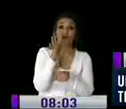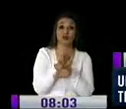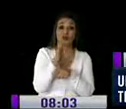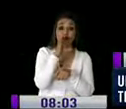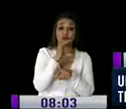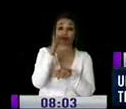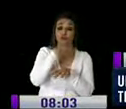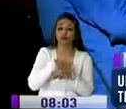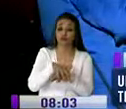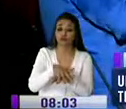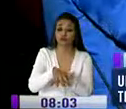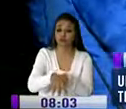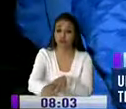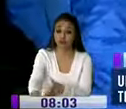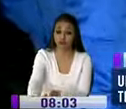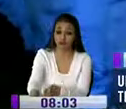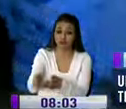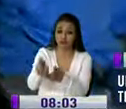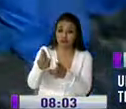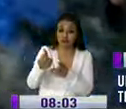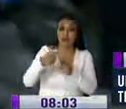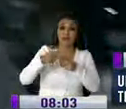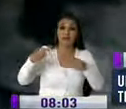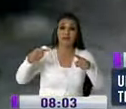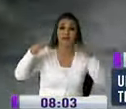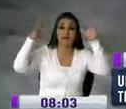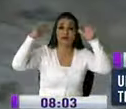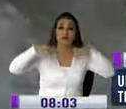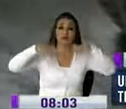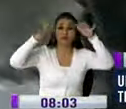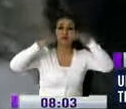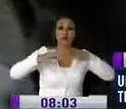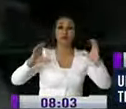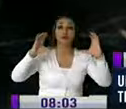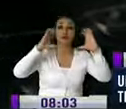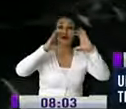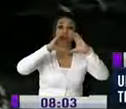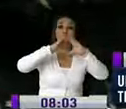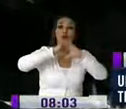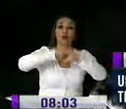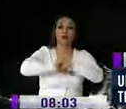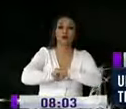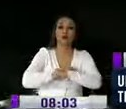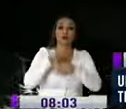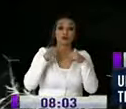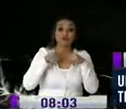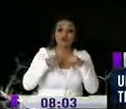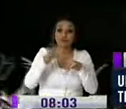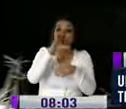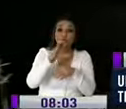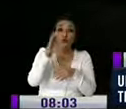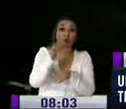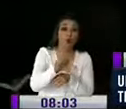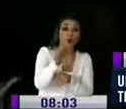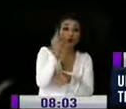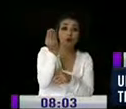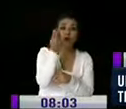sin vida. Sin embargo, por la inclemencia del tiempo y caída de la noche, les fue imposible continuar con la búsqueda del otro